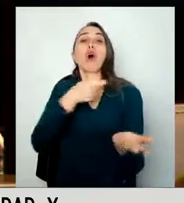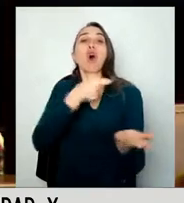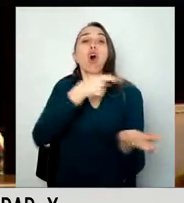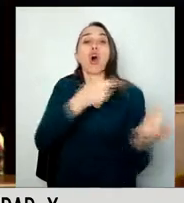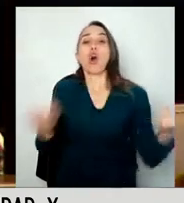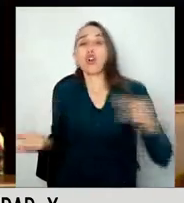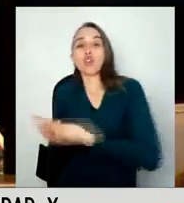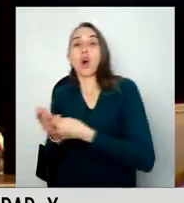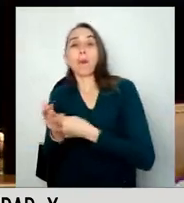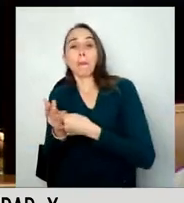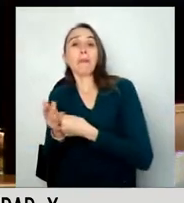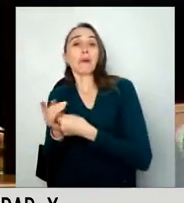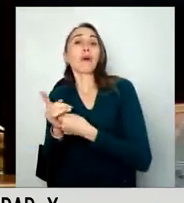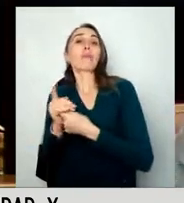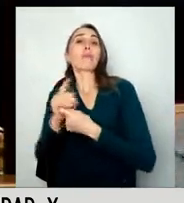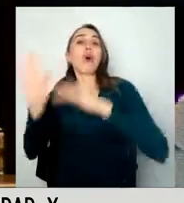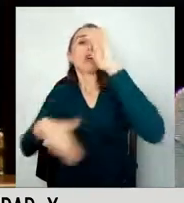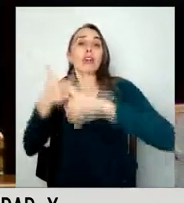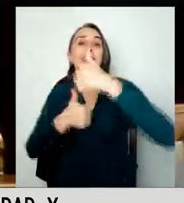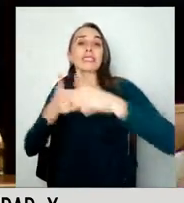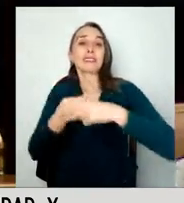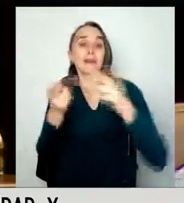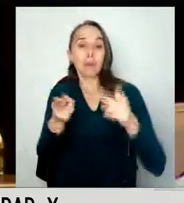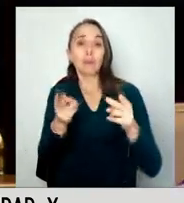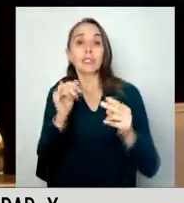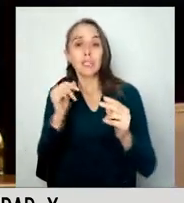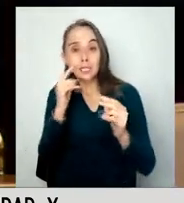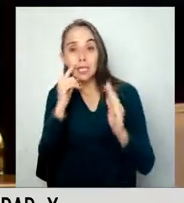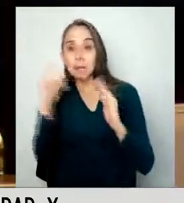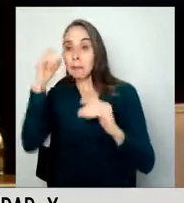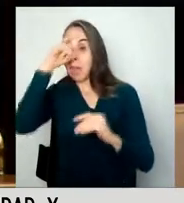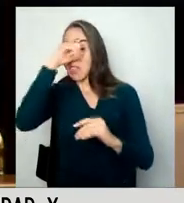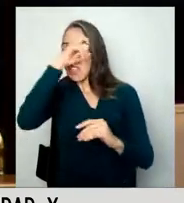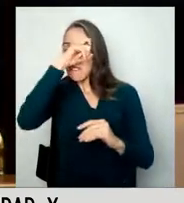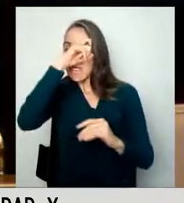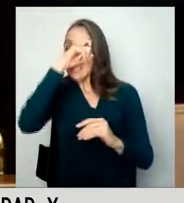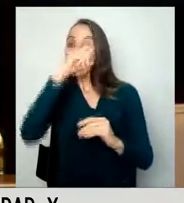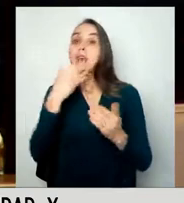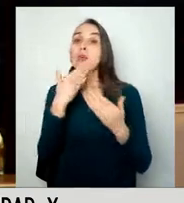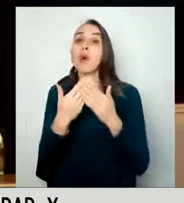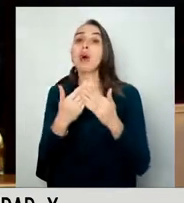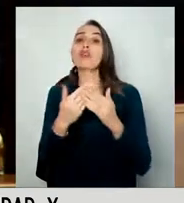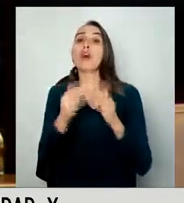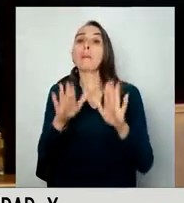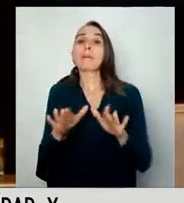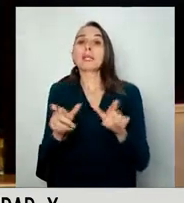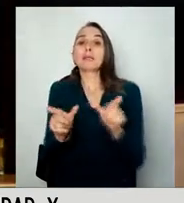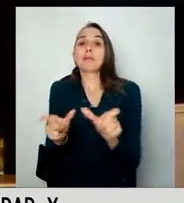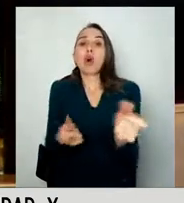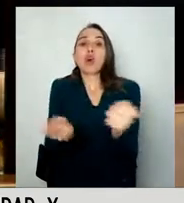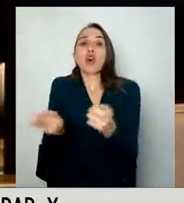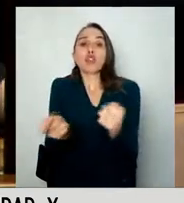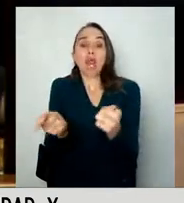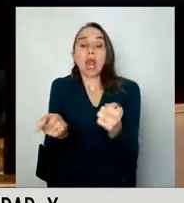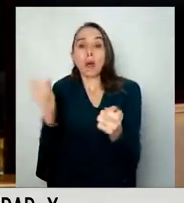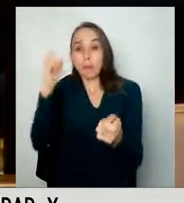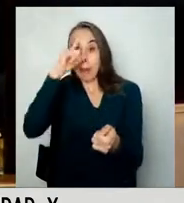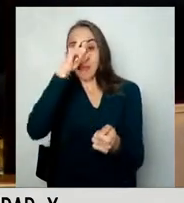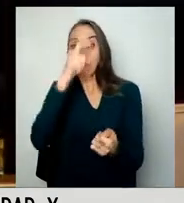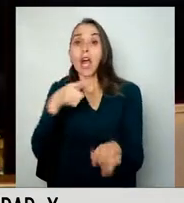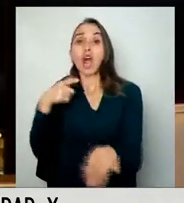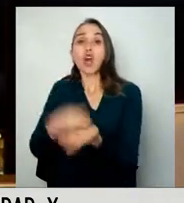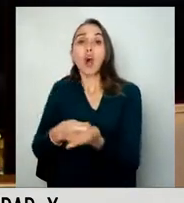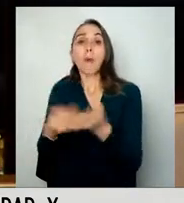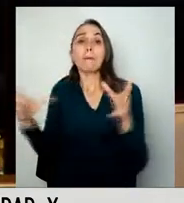si pone miras aguas arriba cuando provienen de un mismo controlador con el proyecto además la compra ágil se consagra como